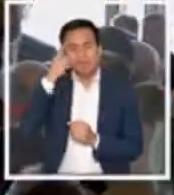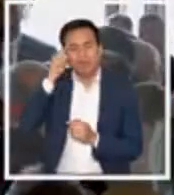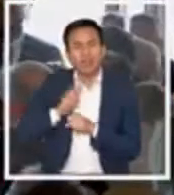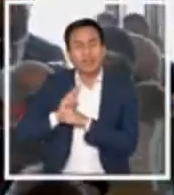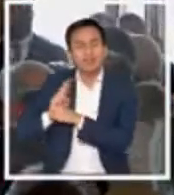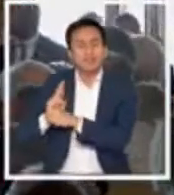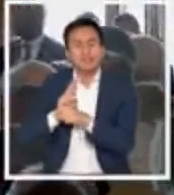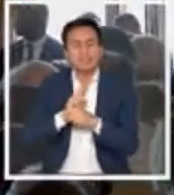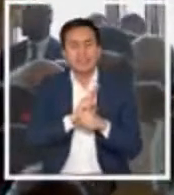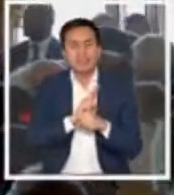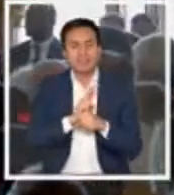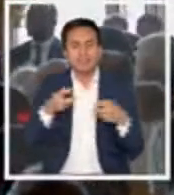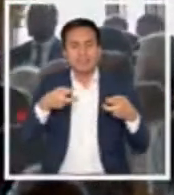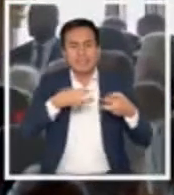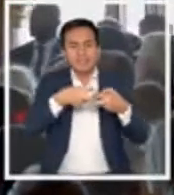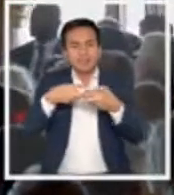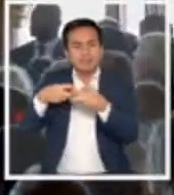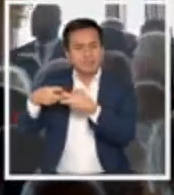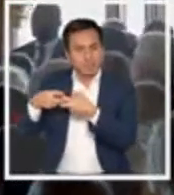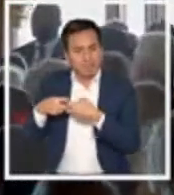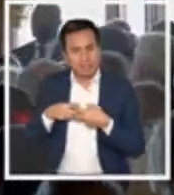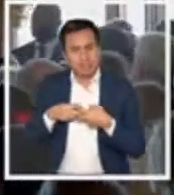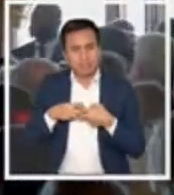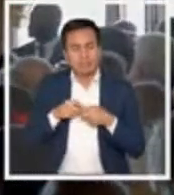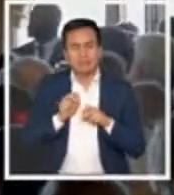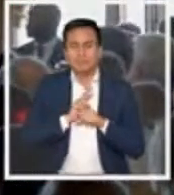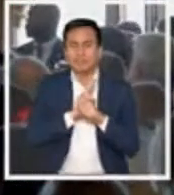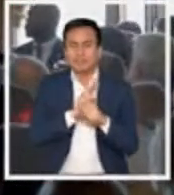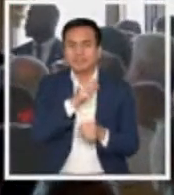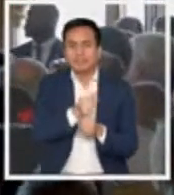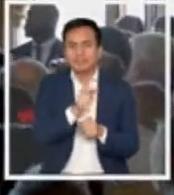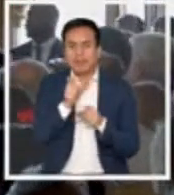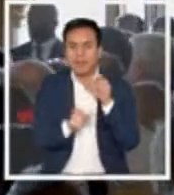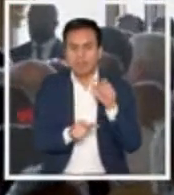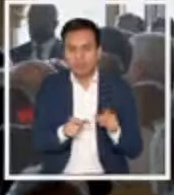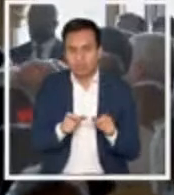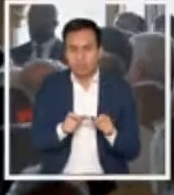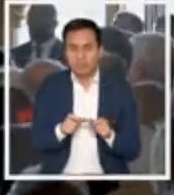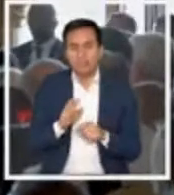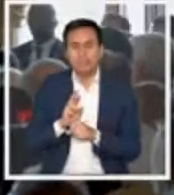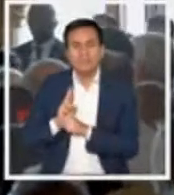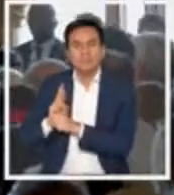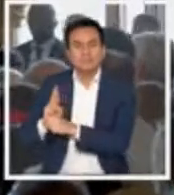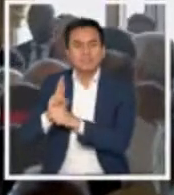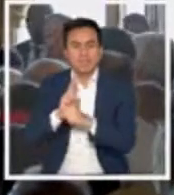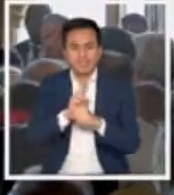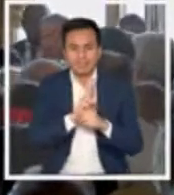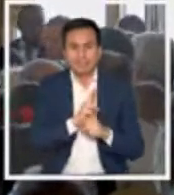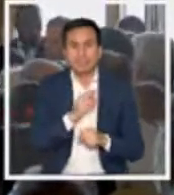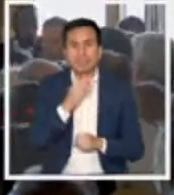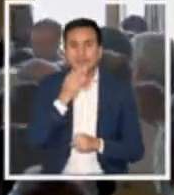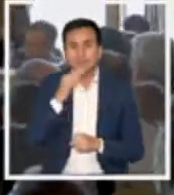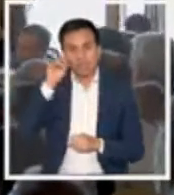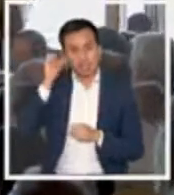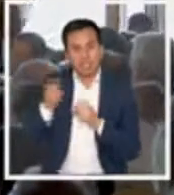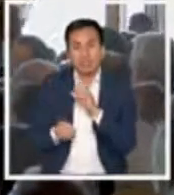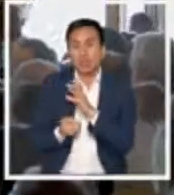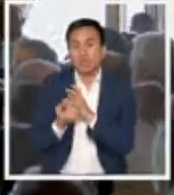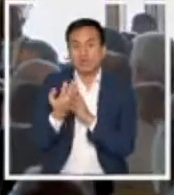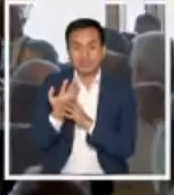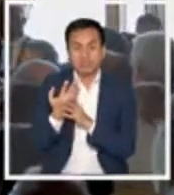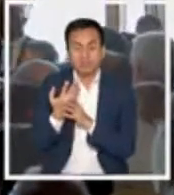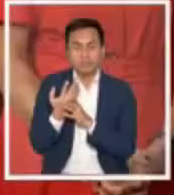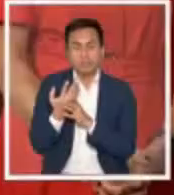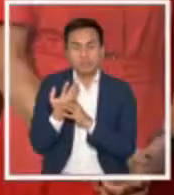representantes gremiales, representantes de trabajadores, representantes también de la innovación